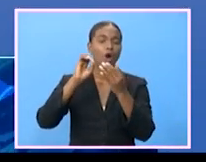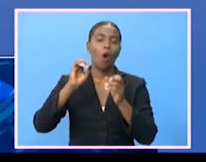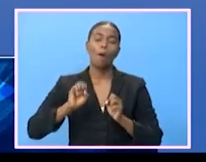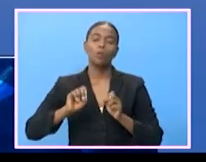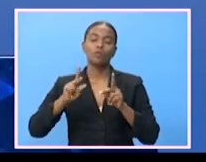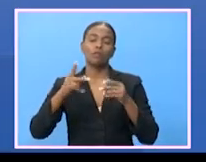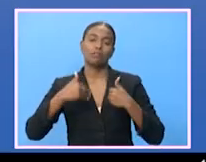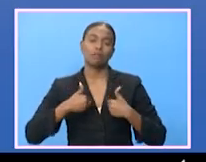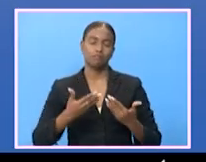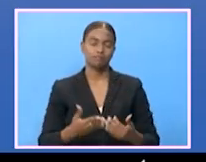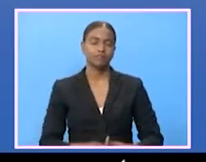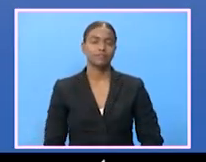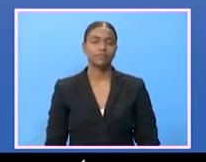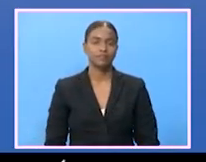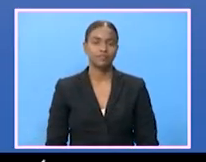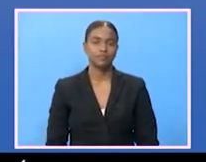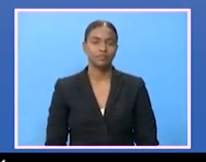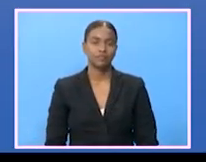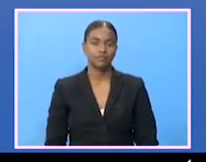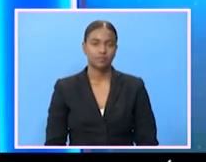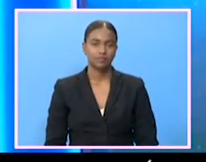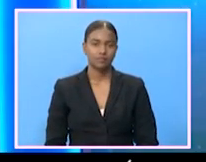región.